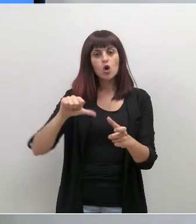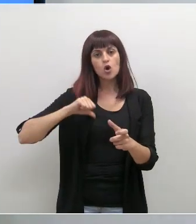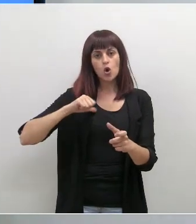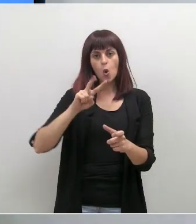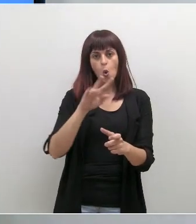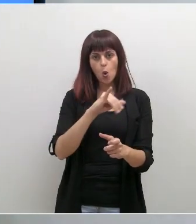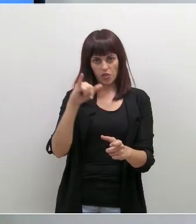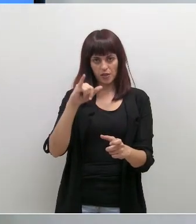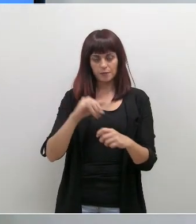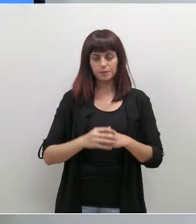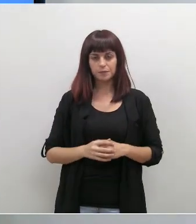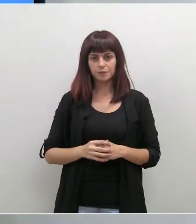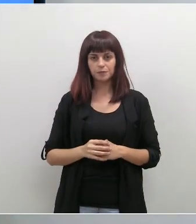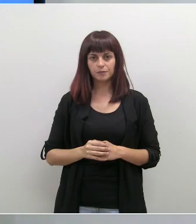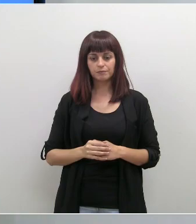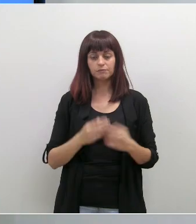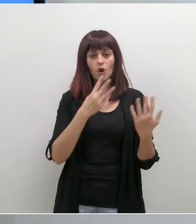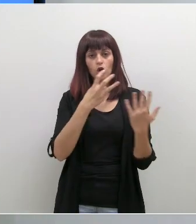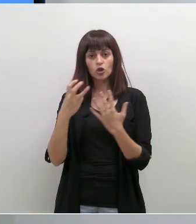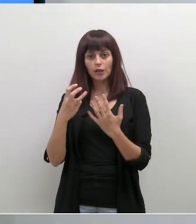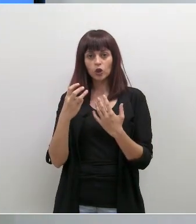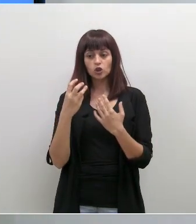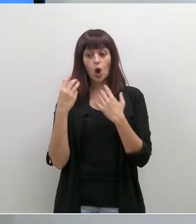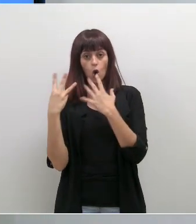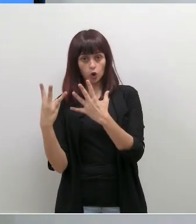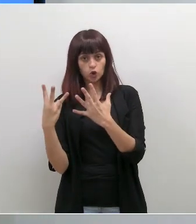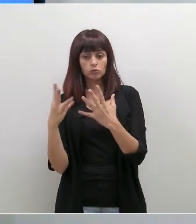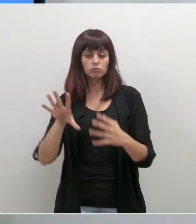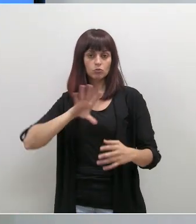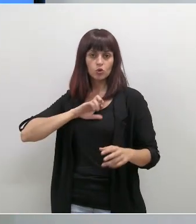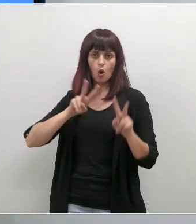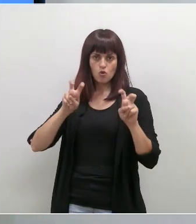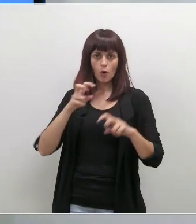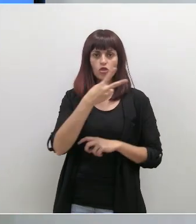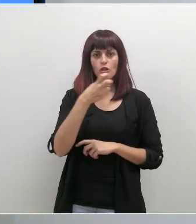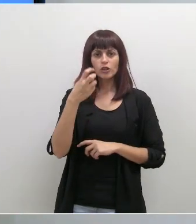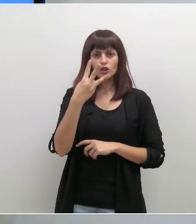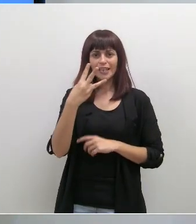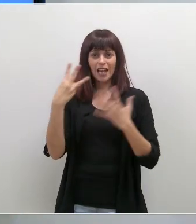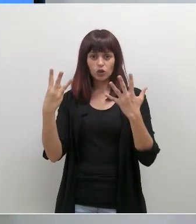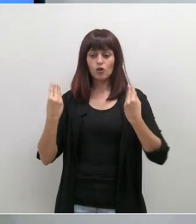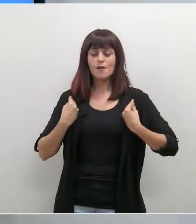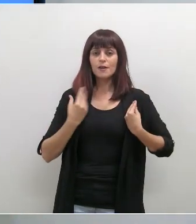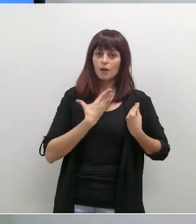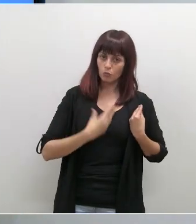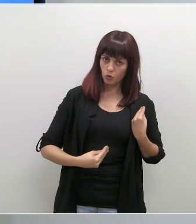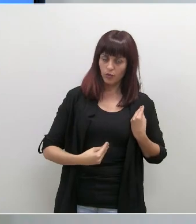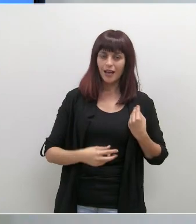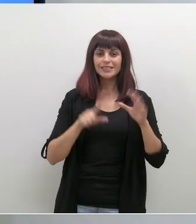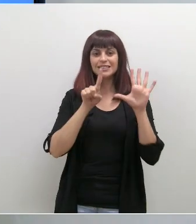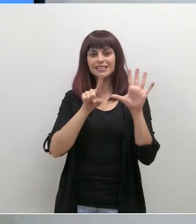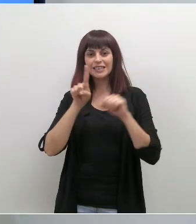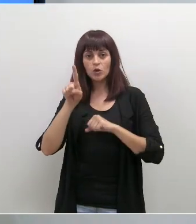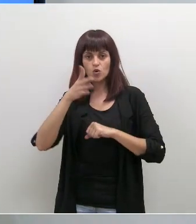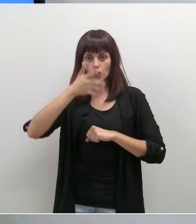unidades de cuidados intensivos. 808 nuevos casos, 238 pertenecientes a Murcia, 61